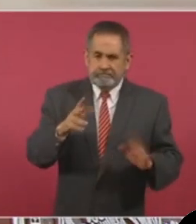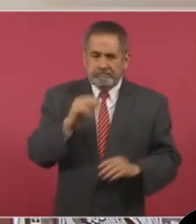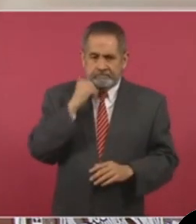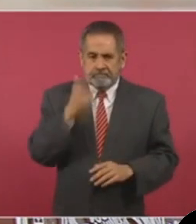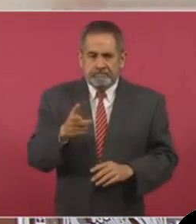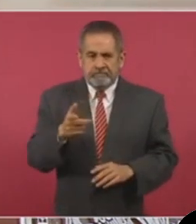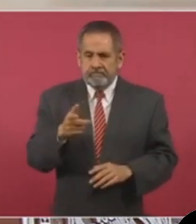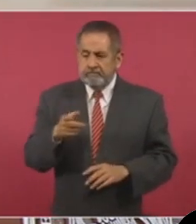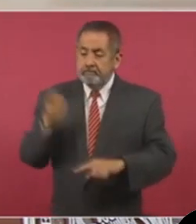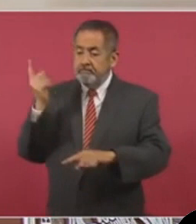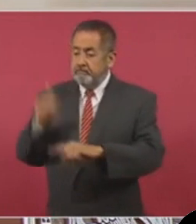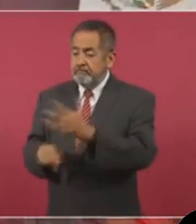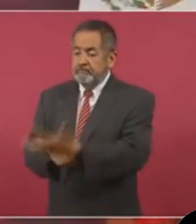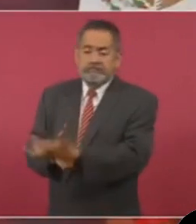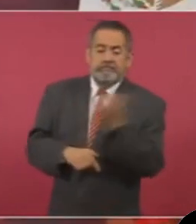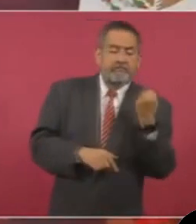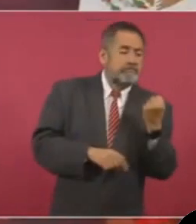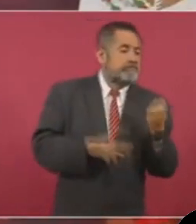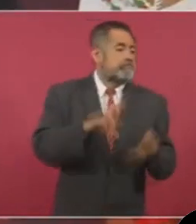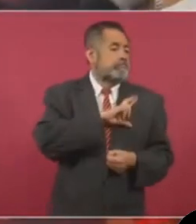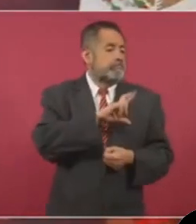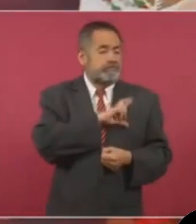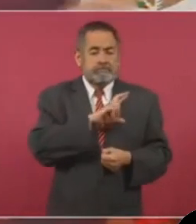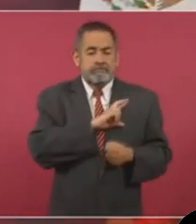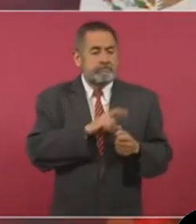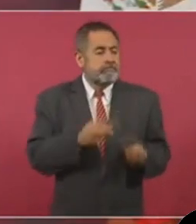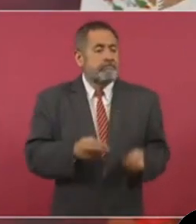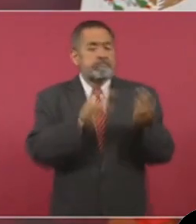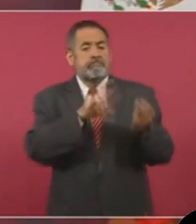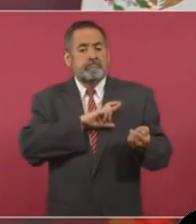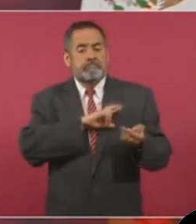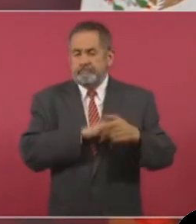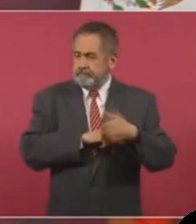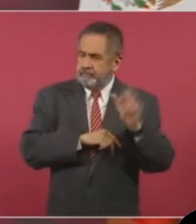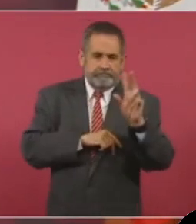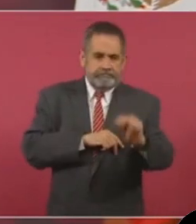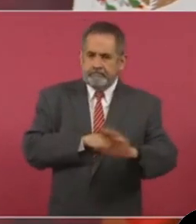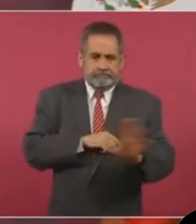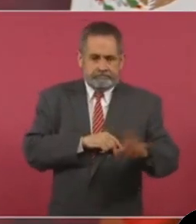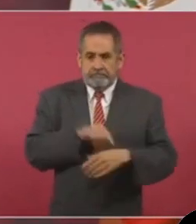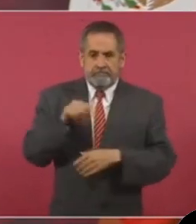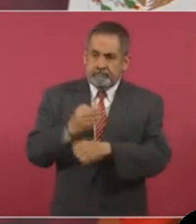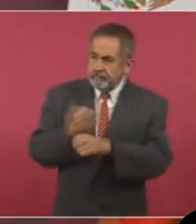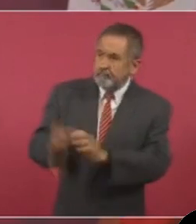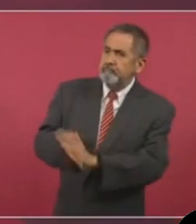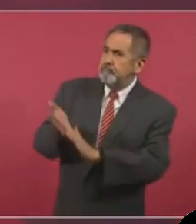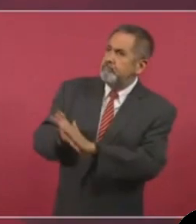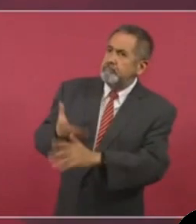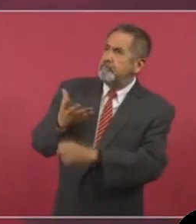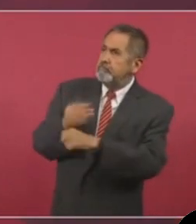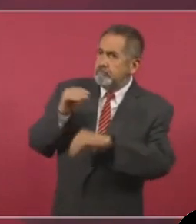se privatice todo esto que se está haciendo que son obras